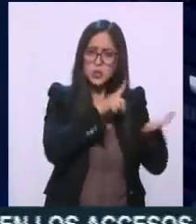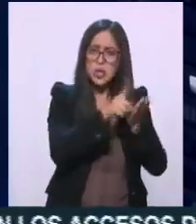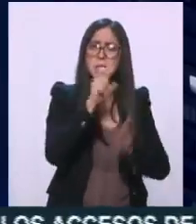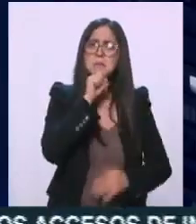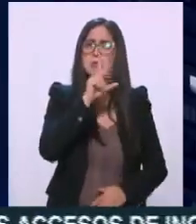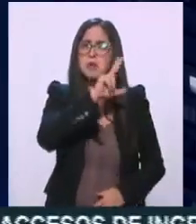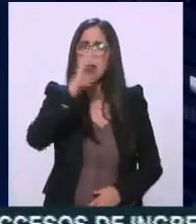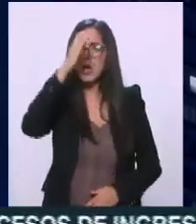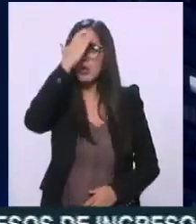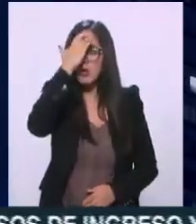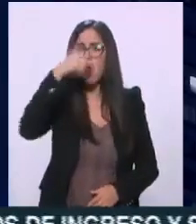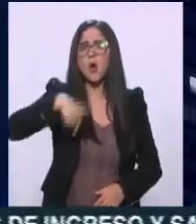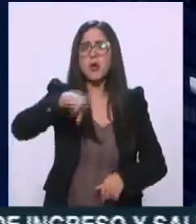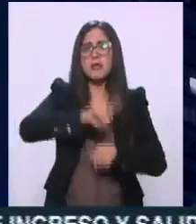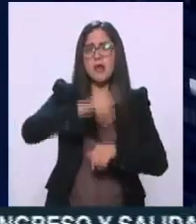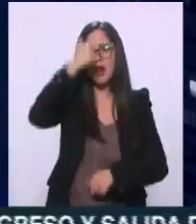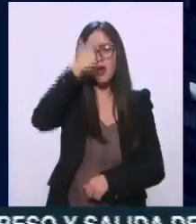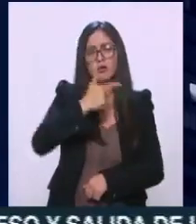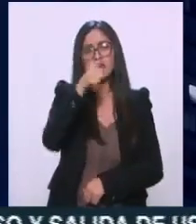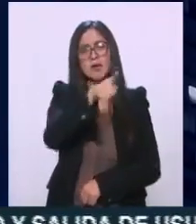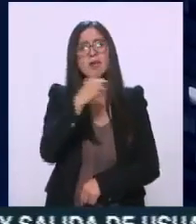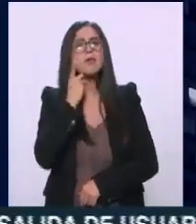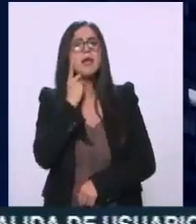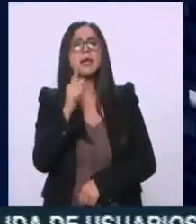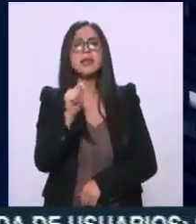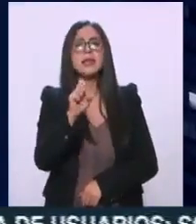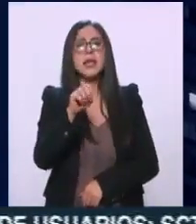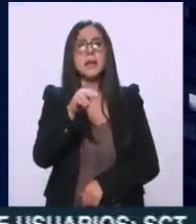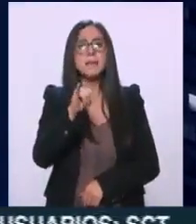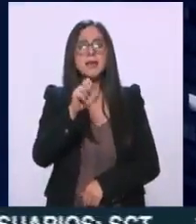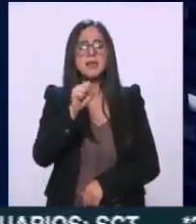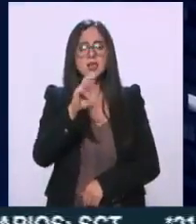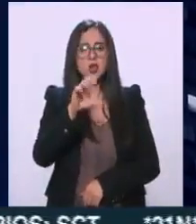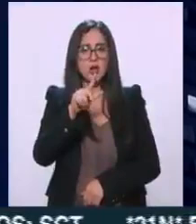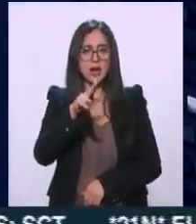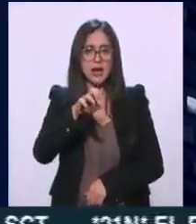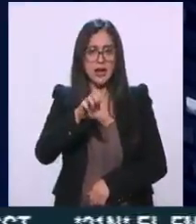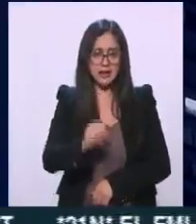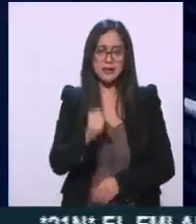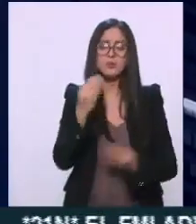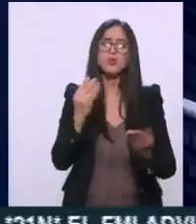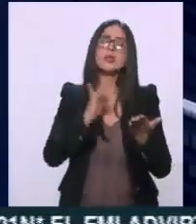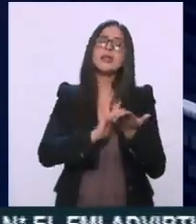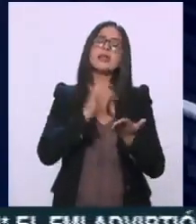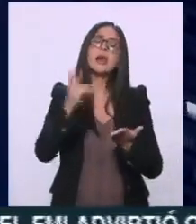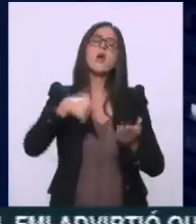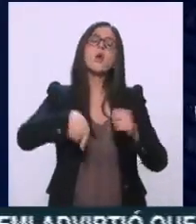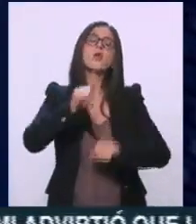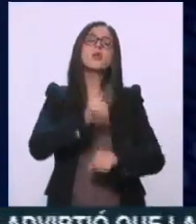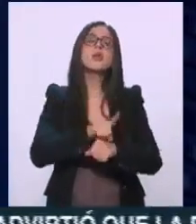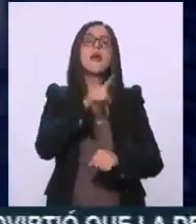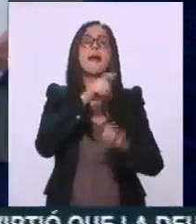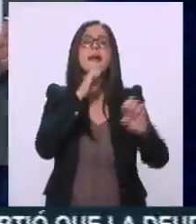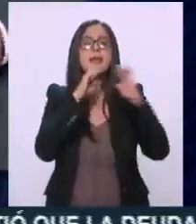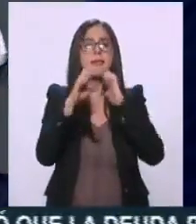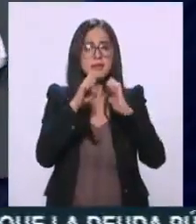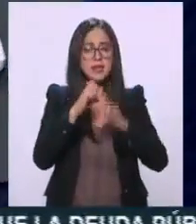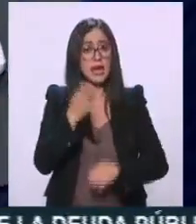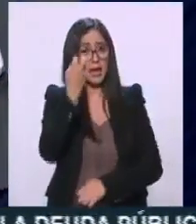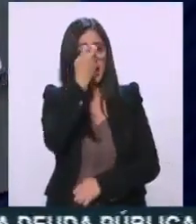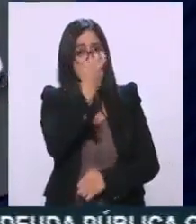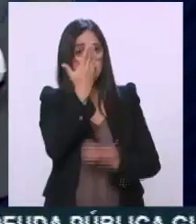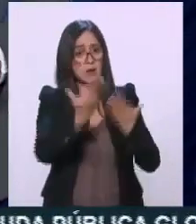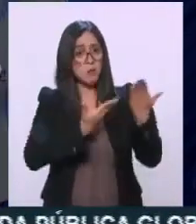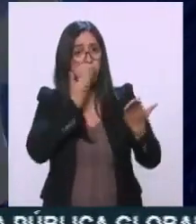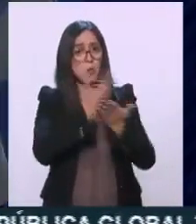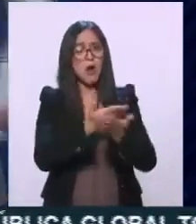Saludamos con mucho gusto esta noche al diputado Temístocles Villanueva. Diputado, muy buenas noches, gracias por acompañarnos. Un triunfo para la comunidad de la